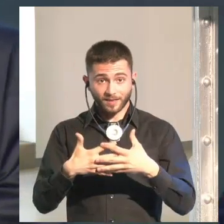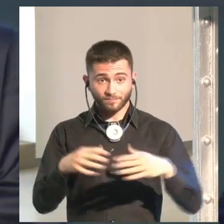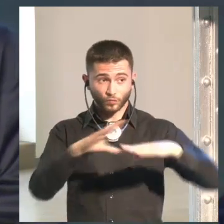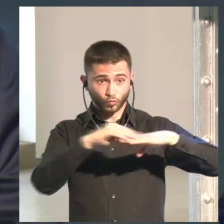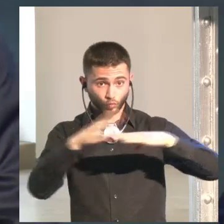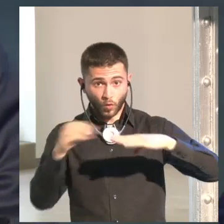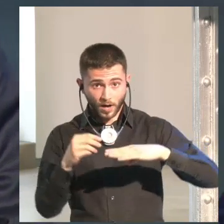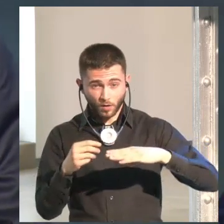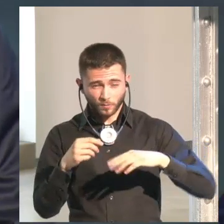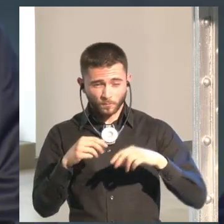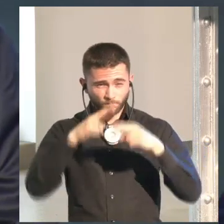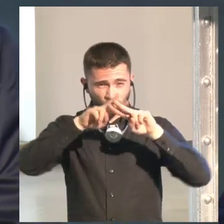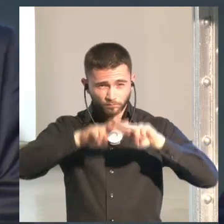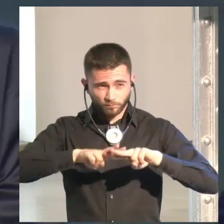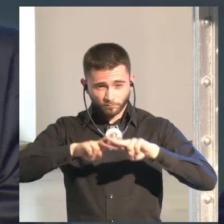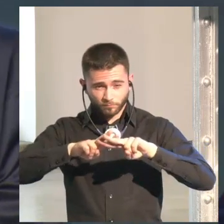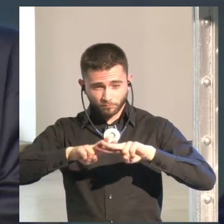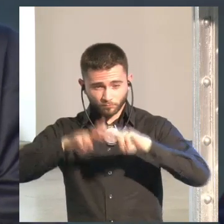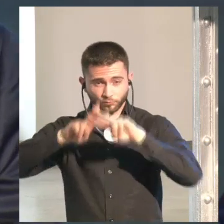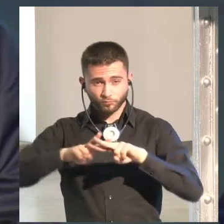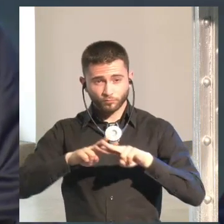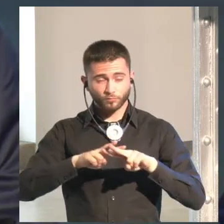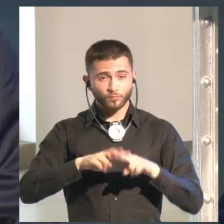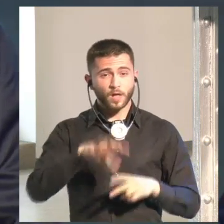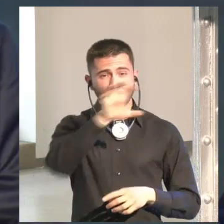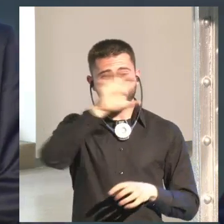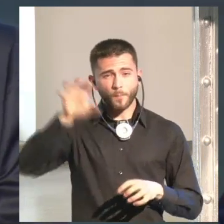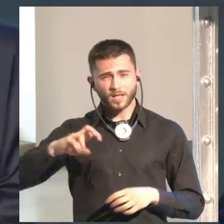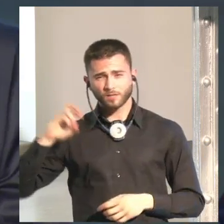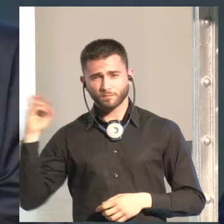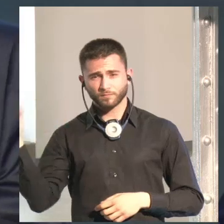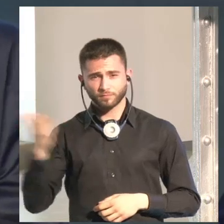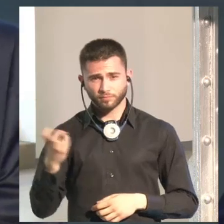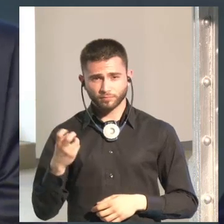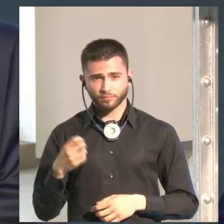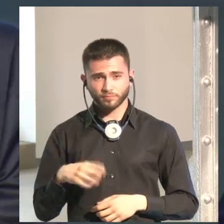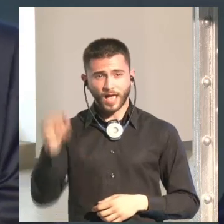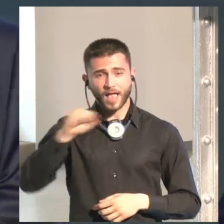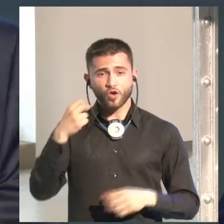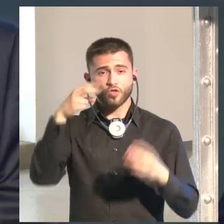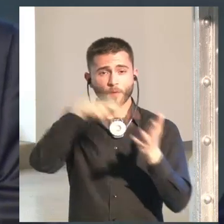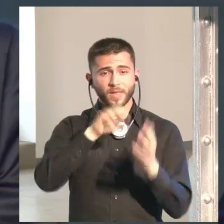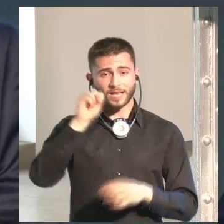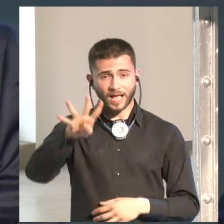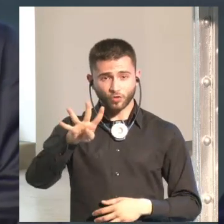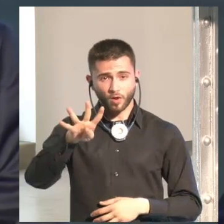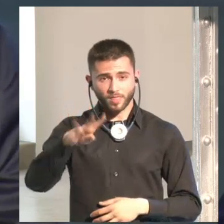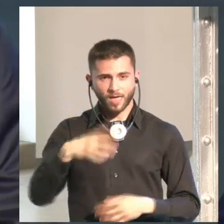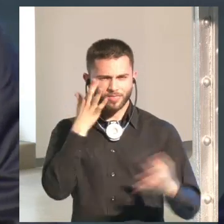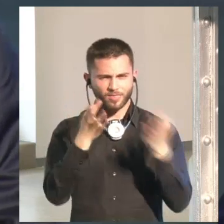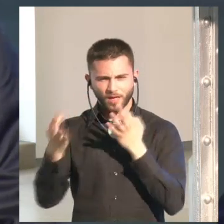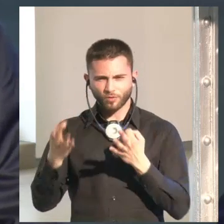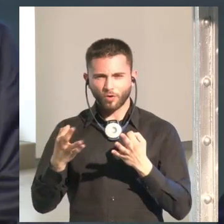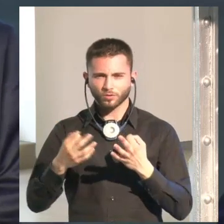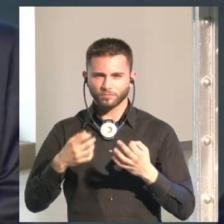Internet a lo largo de 24 países esta encuesta a finales del año 2014 y los datos son reveladores, lo que